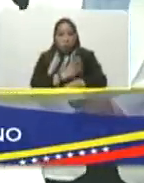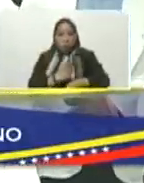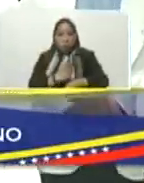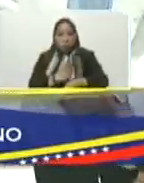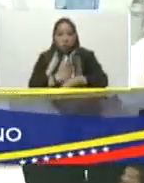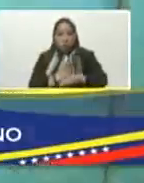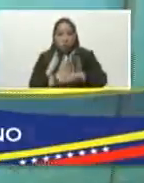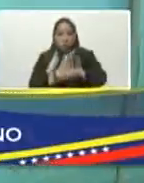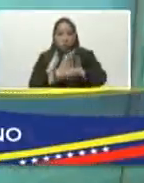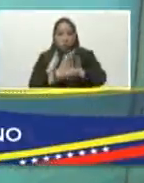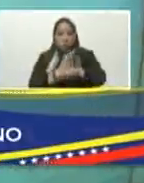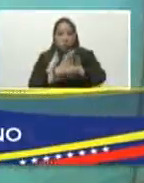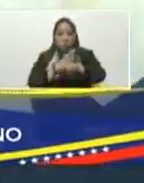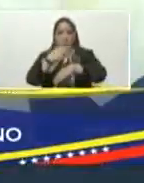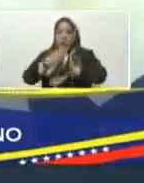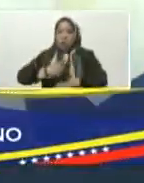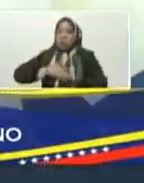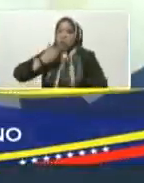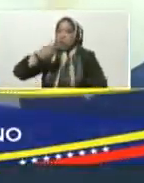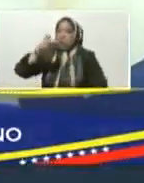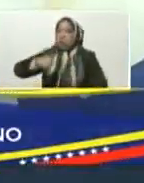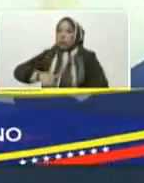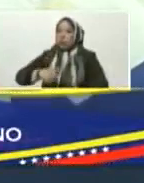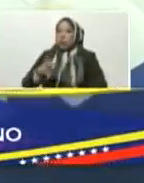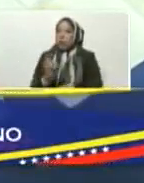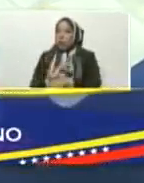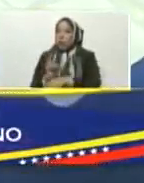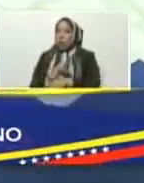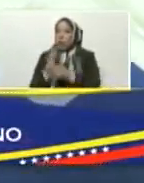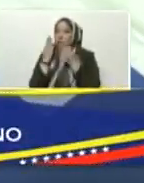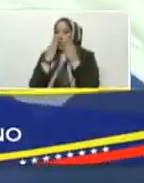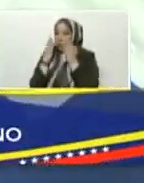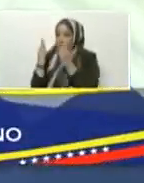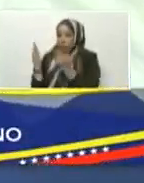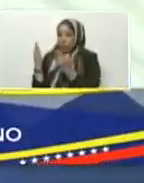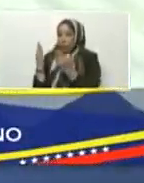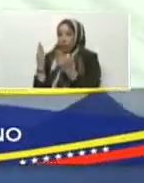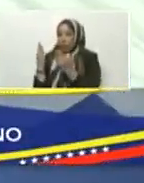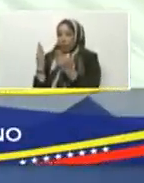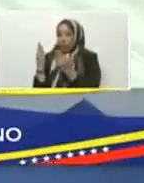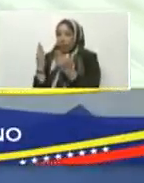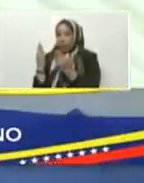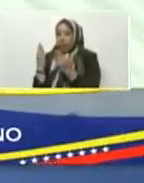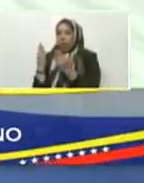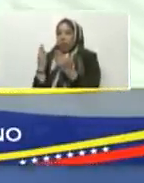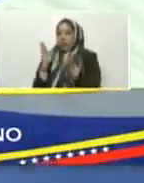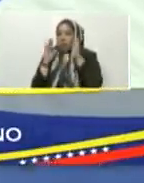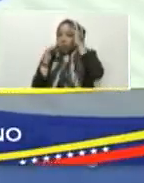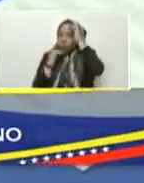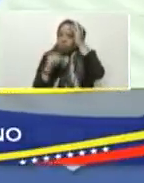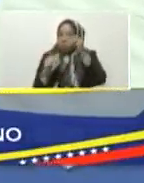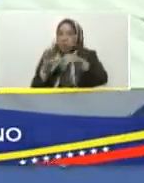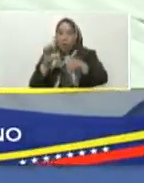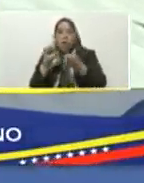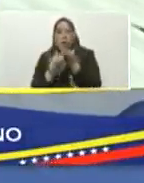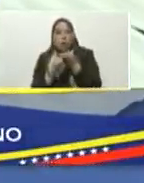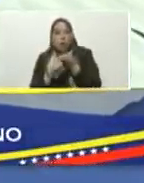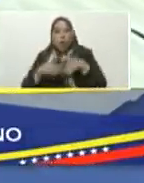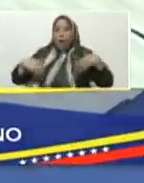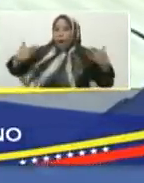también fue recuperado y puesto al pelo, como dicen. Ahí viene Cilia bochinchando por allá,